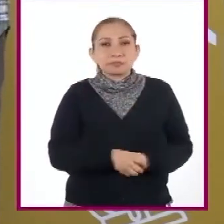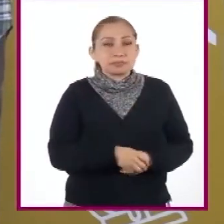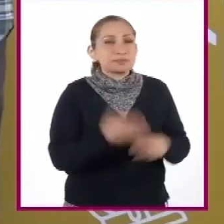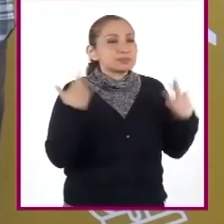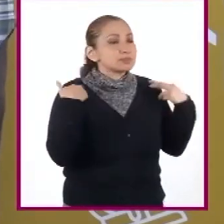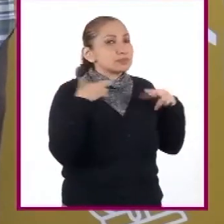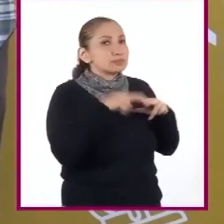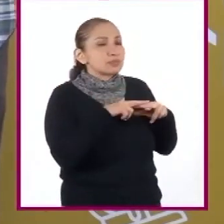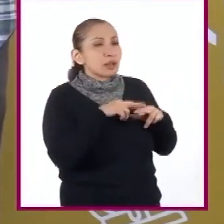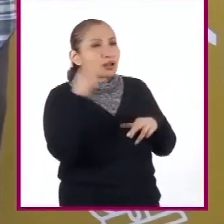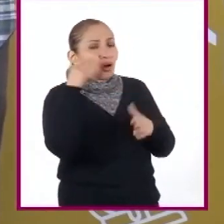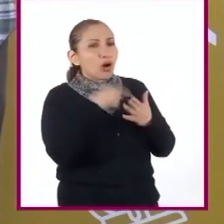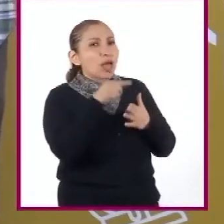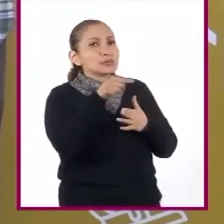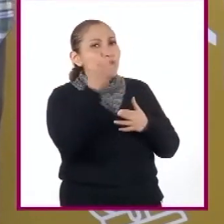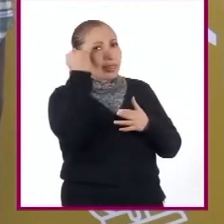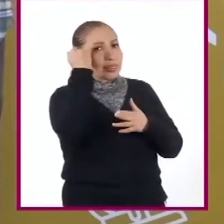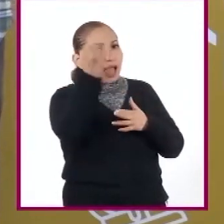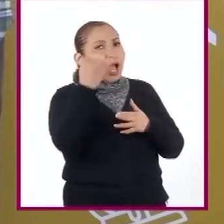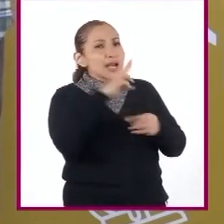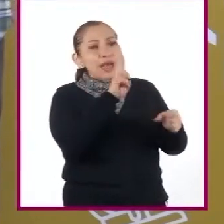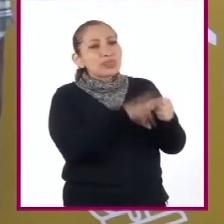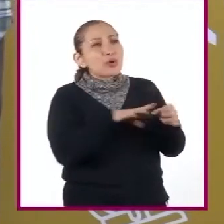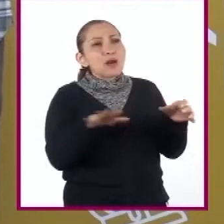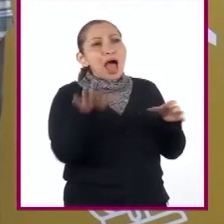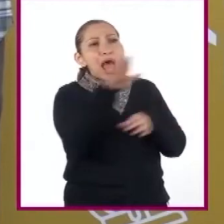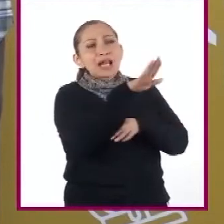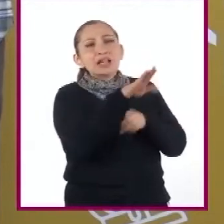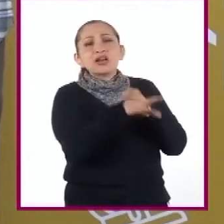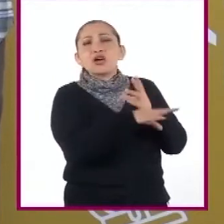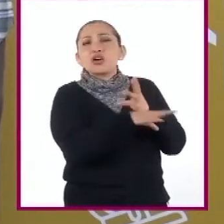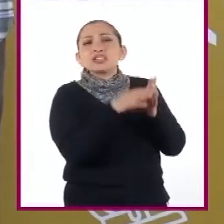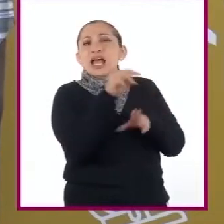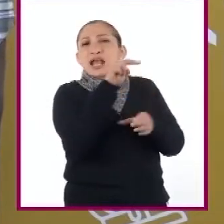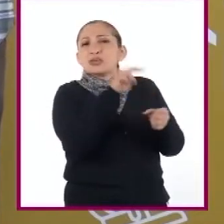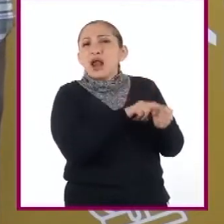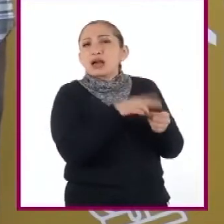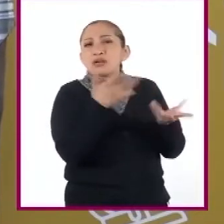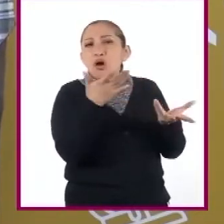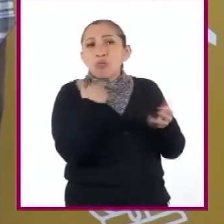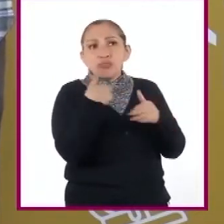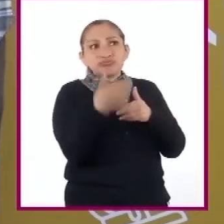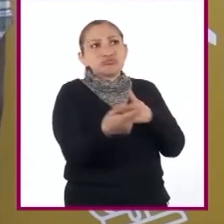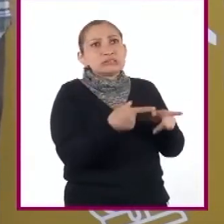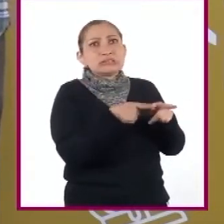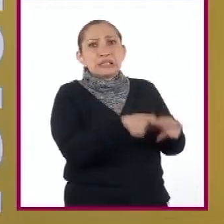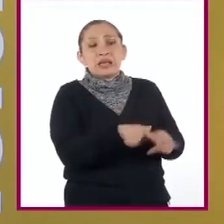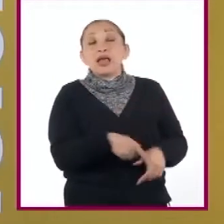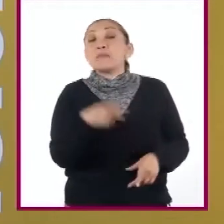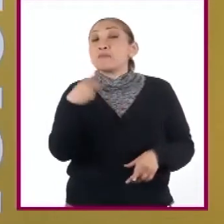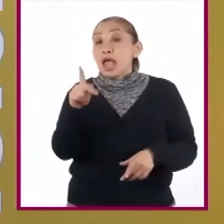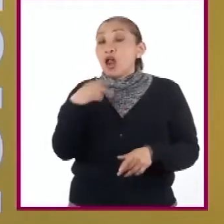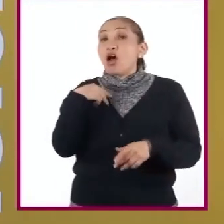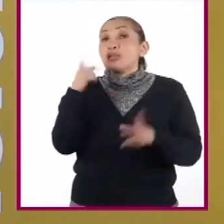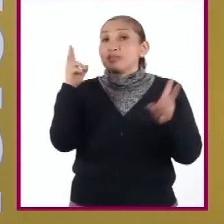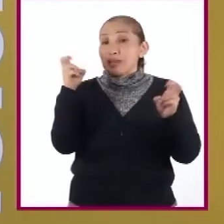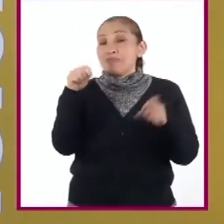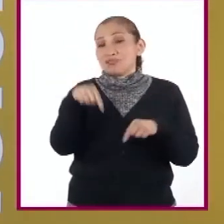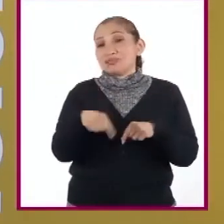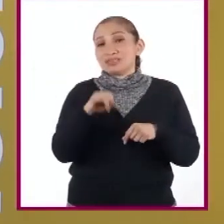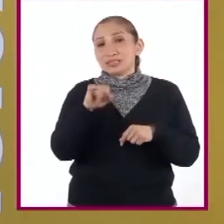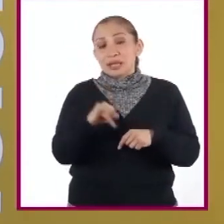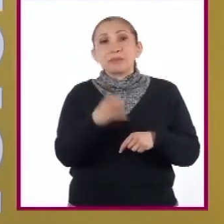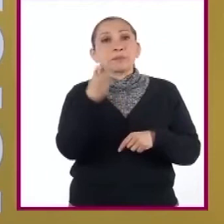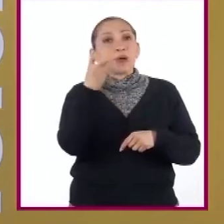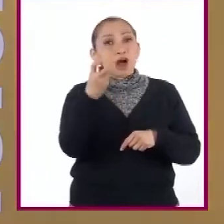Maestro, creo que estas ideas sobre la naturaleza de la materia parecen no tener fin. Pero nuestro programa sí.